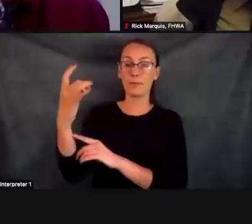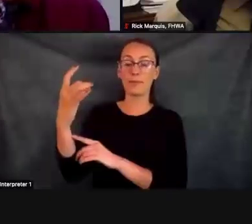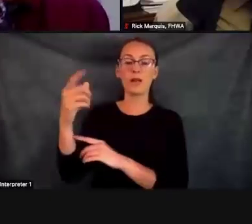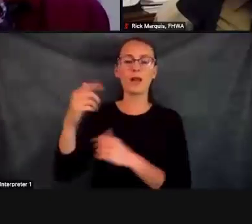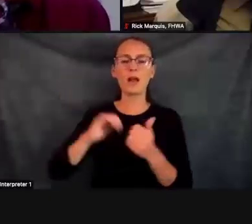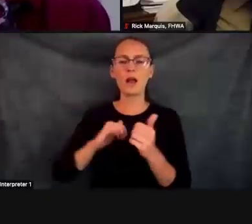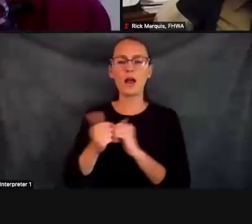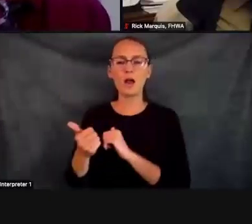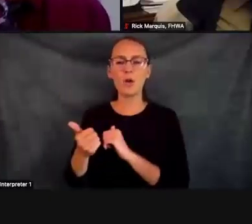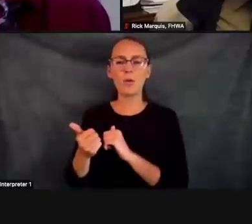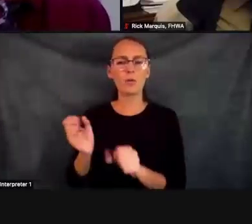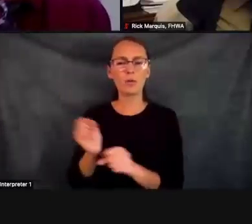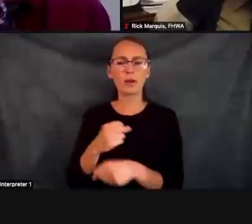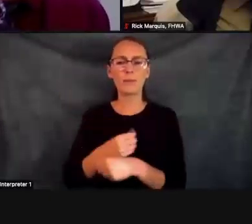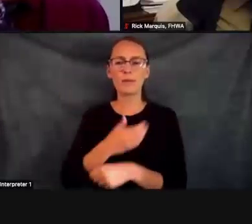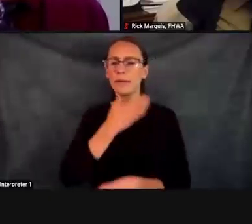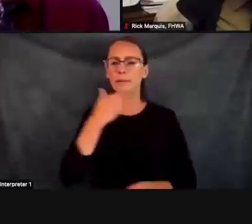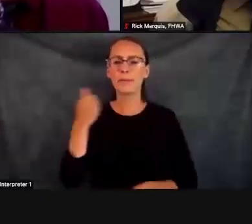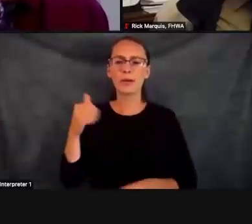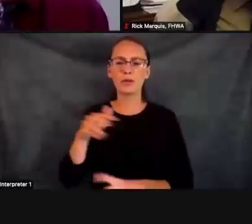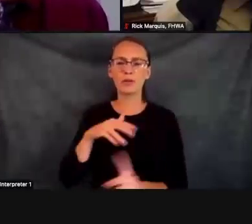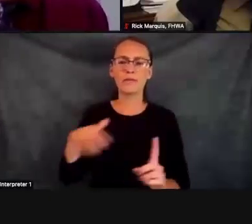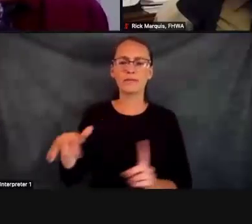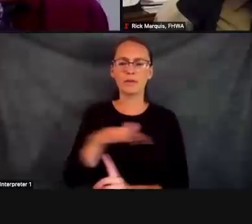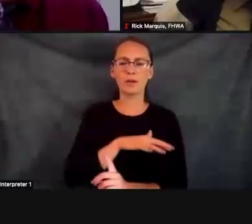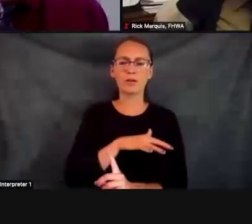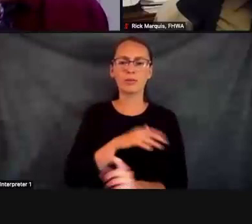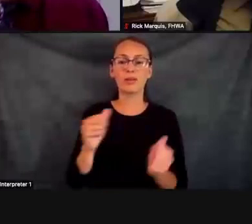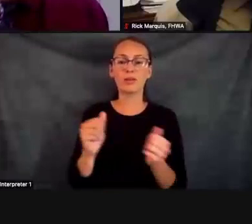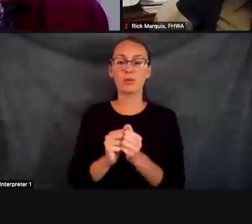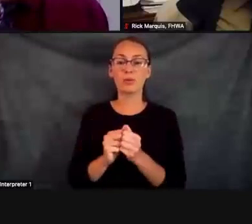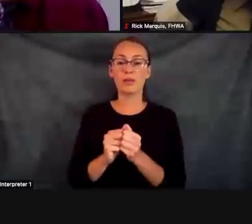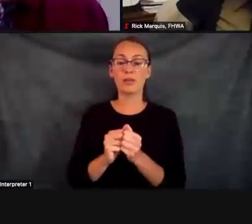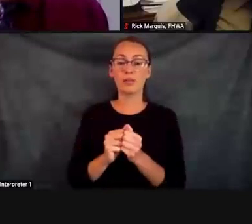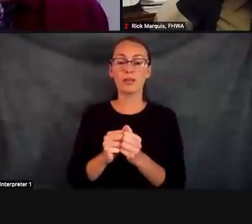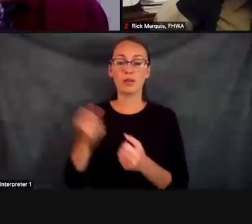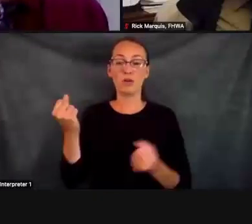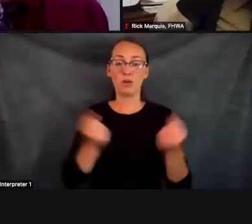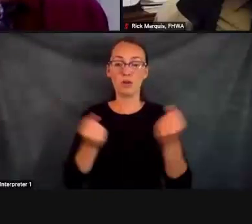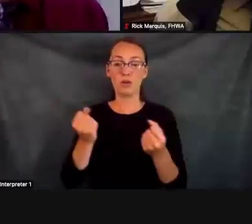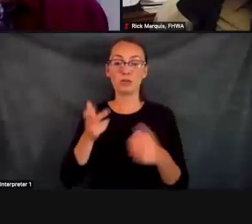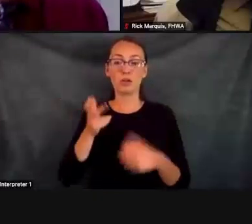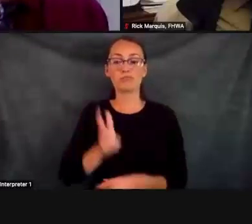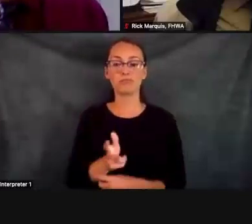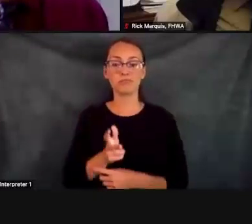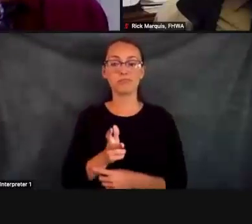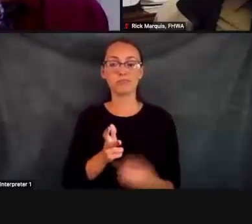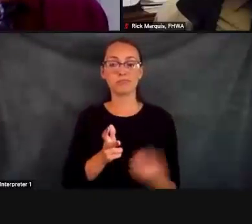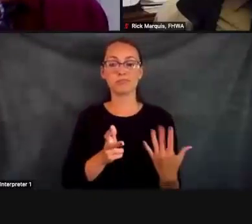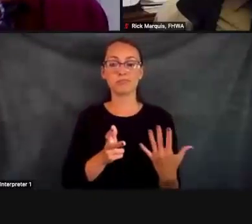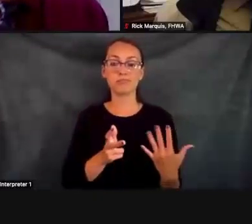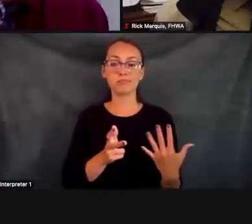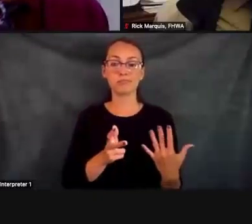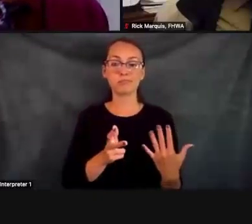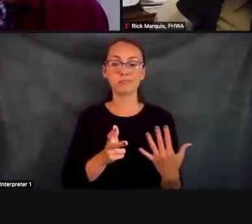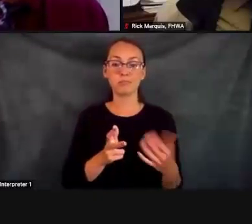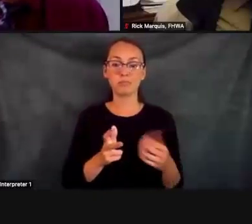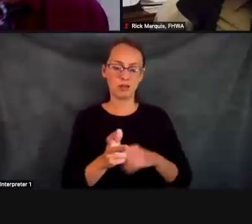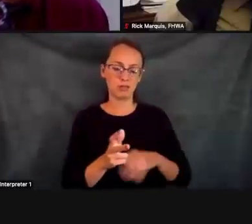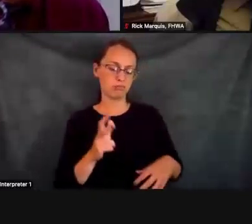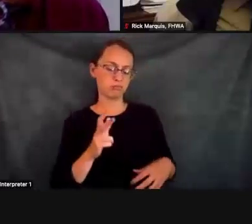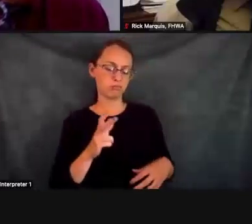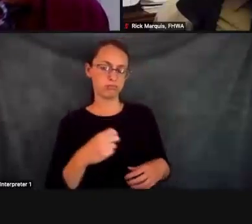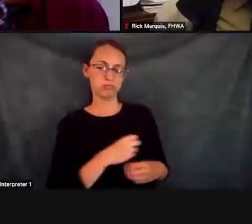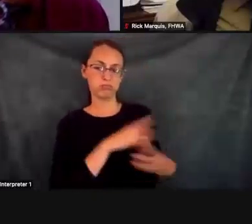contaminación del aire. ¿Cómo va a crear un mejor medio ambiente con todos esos señales y en las intersecciones que van a